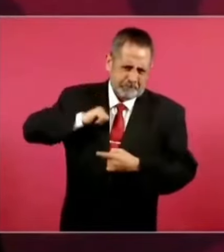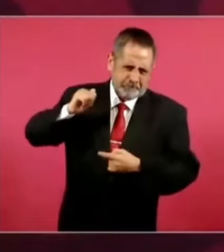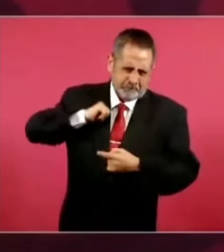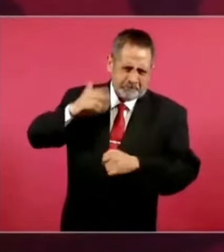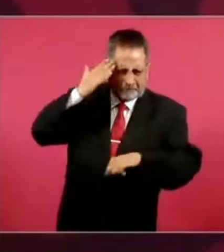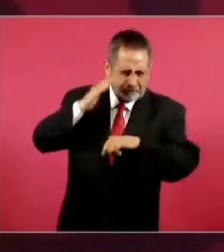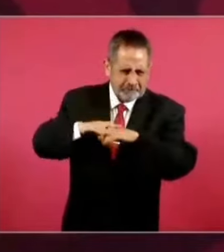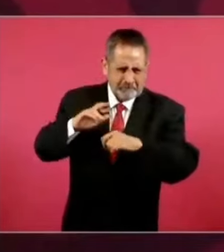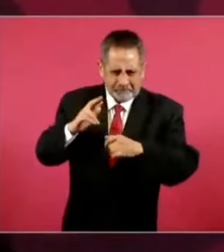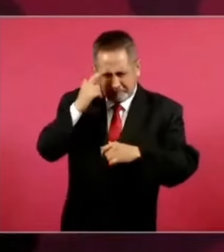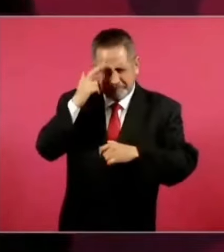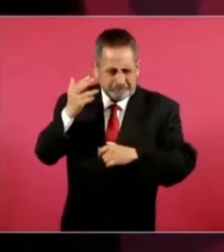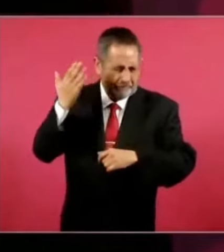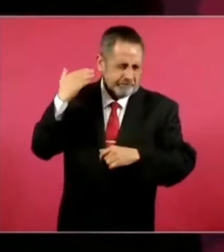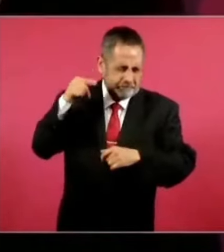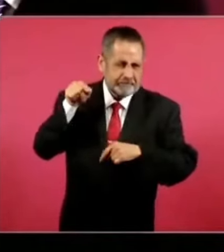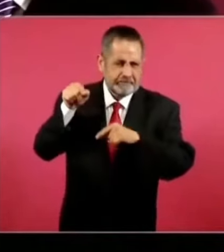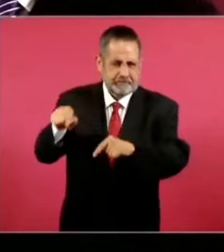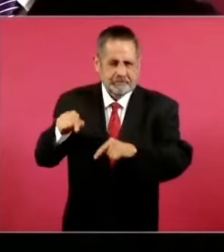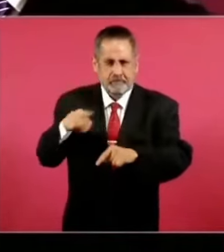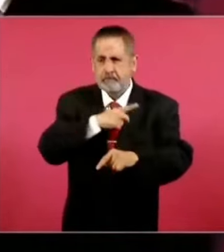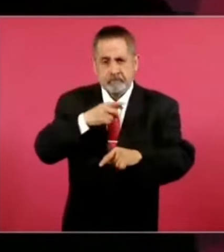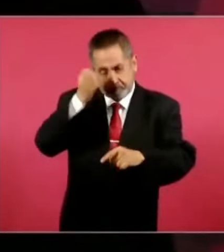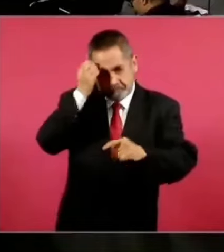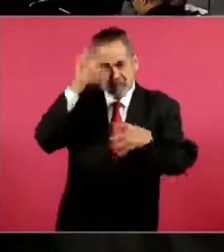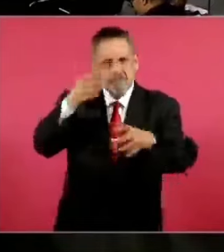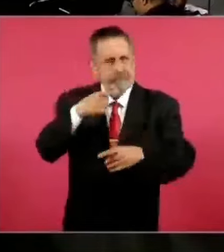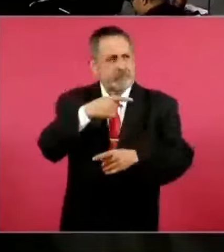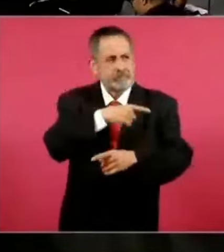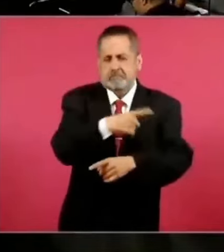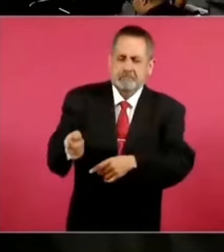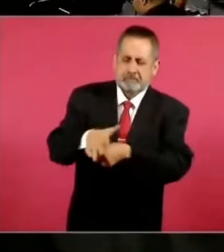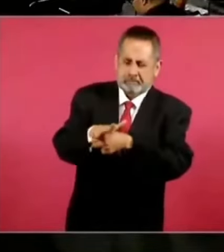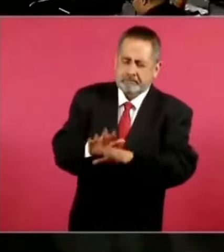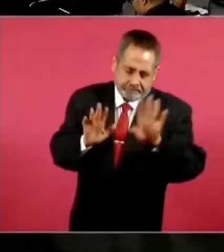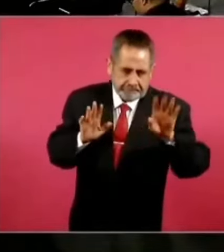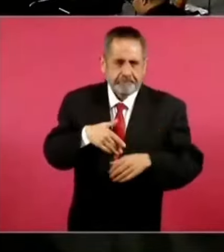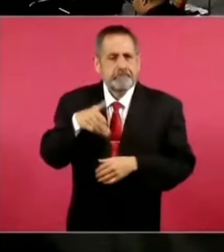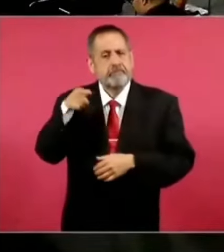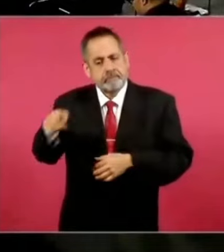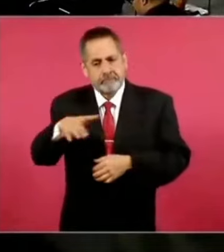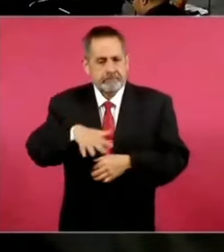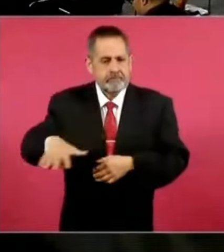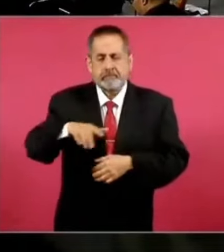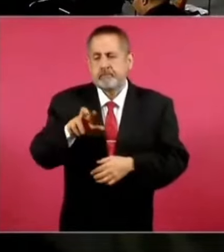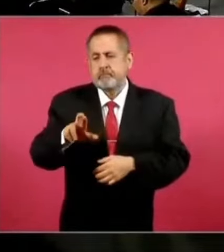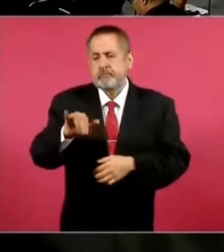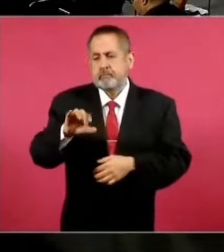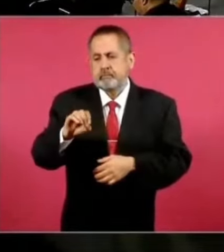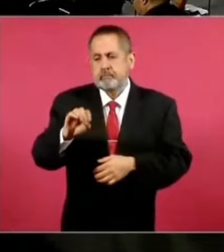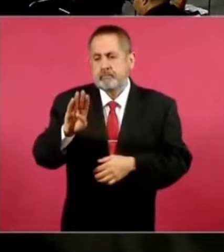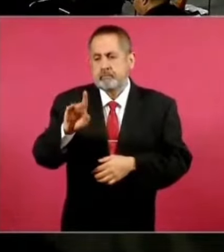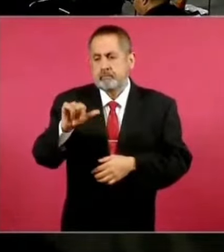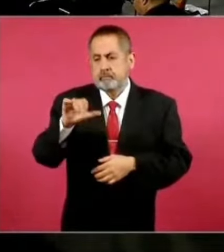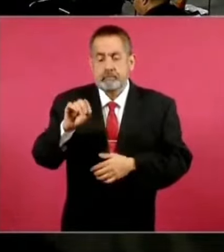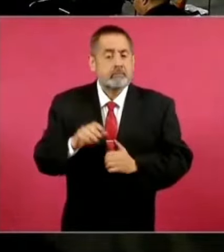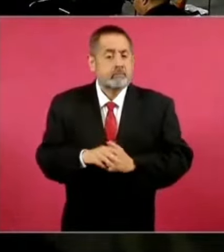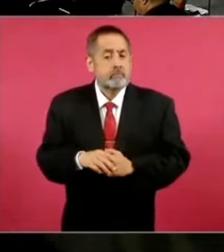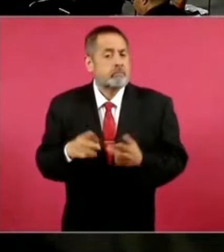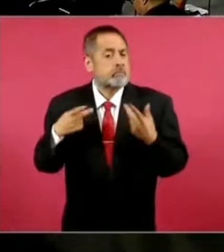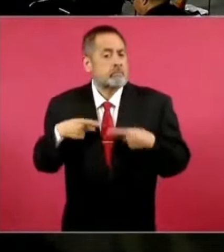a no olvidar la represión a los trabajadores. Y la gente es